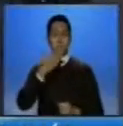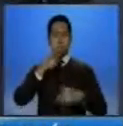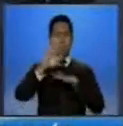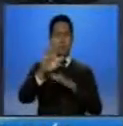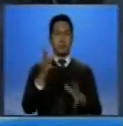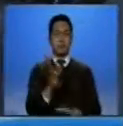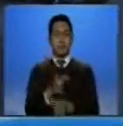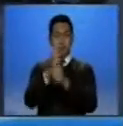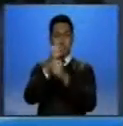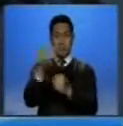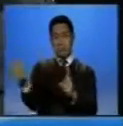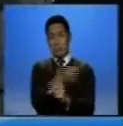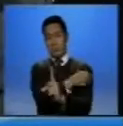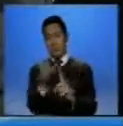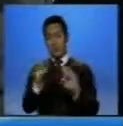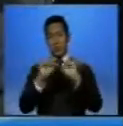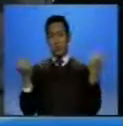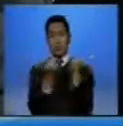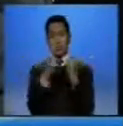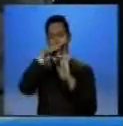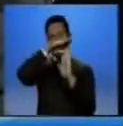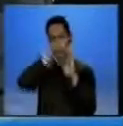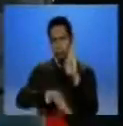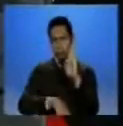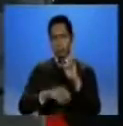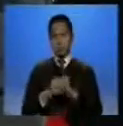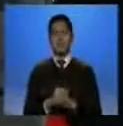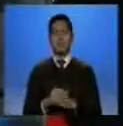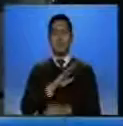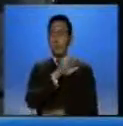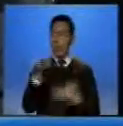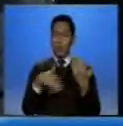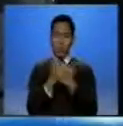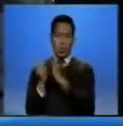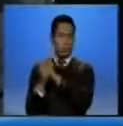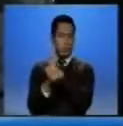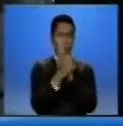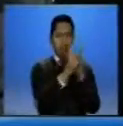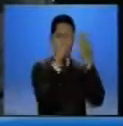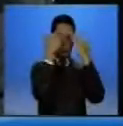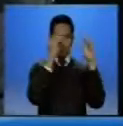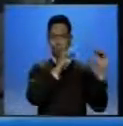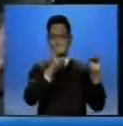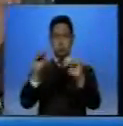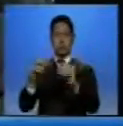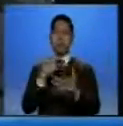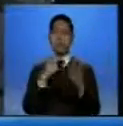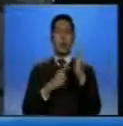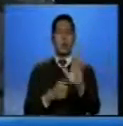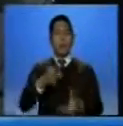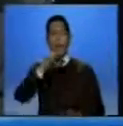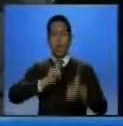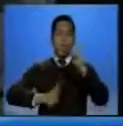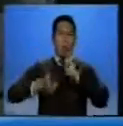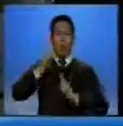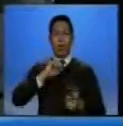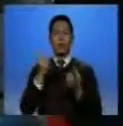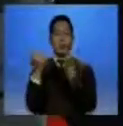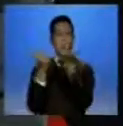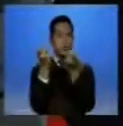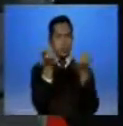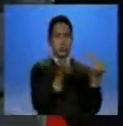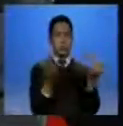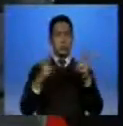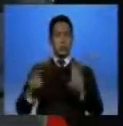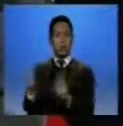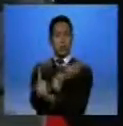de la violencia social. En generar una conciencia ciudadana de seguridad, el consumo adecuado de bebidas alcohólicas, las campañas que se deben hacer de prevención de